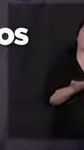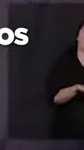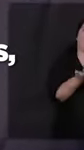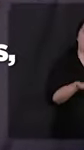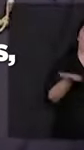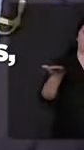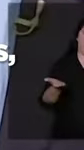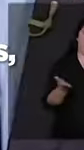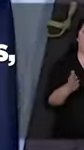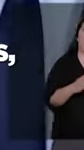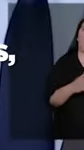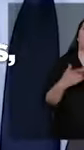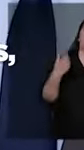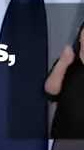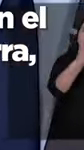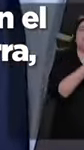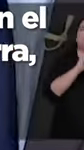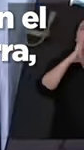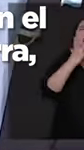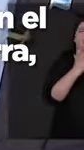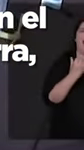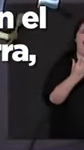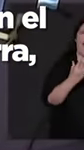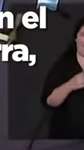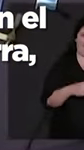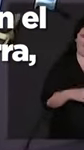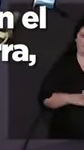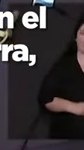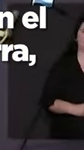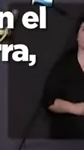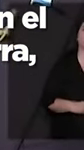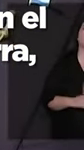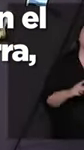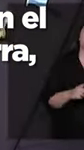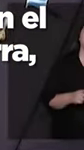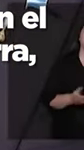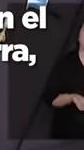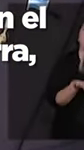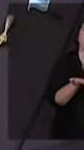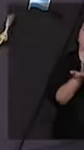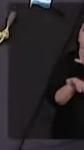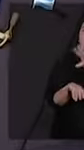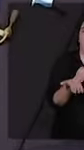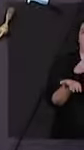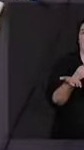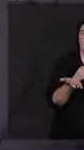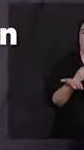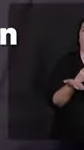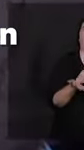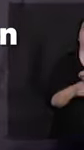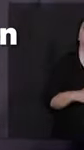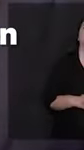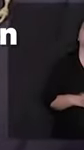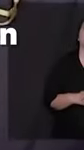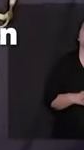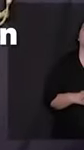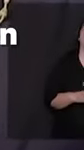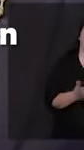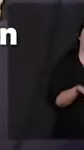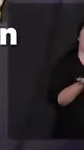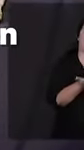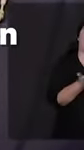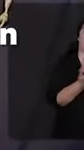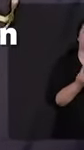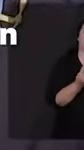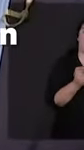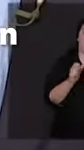las consensos internacionales así como también el derecho a la tierra el derecho a poder desarrollarse